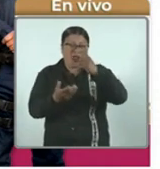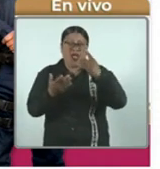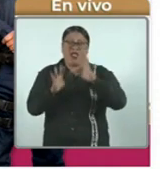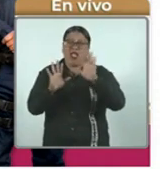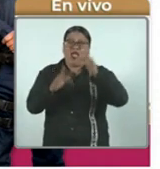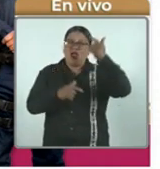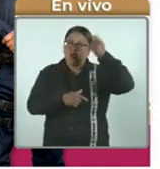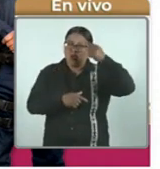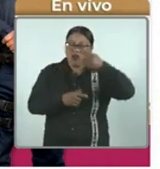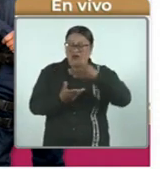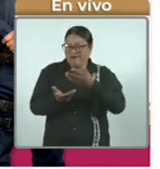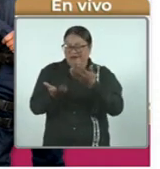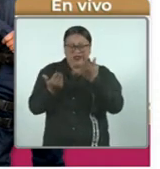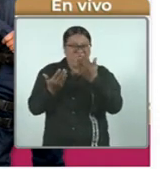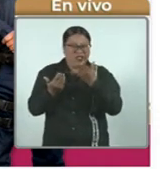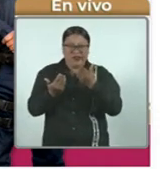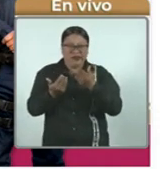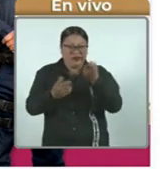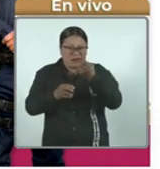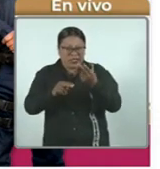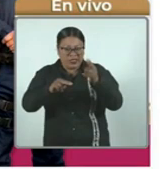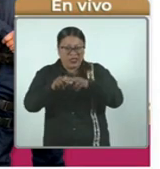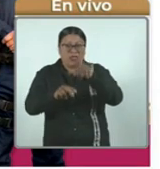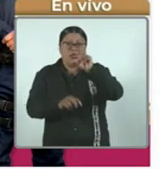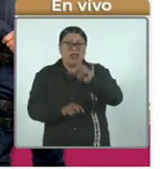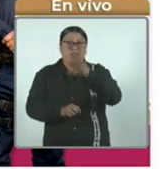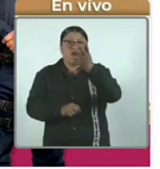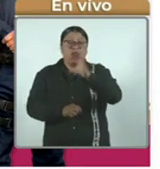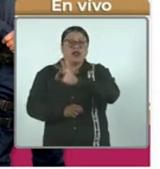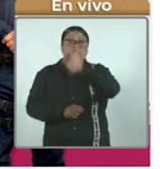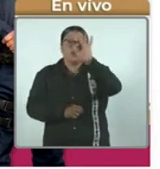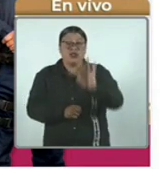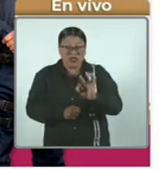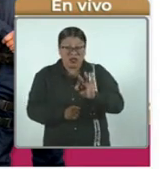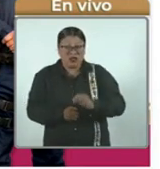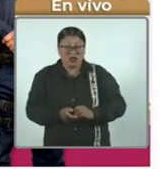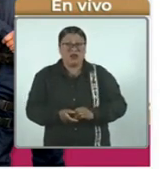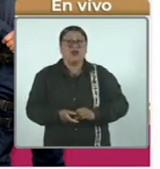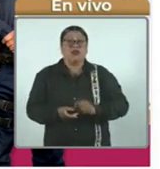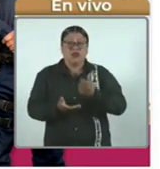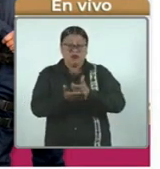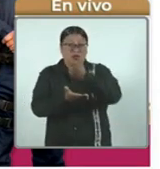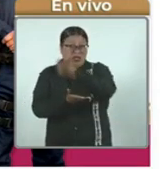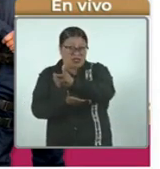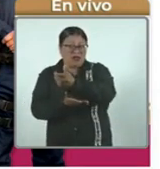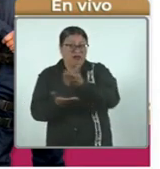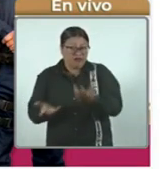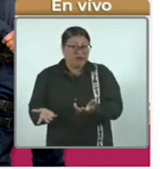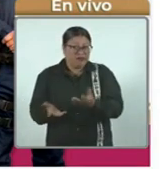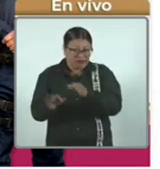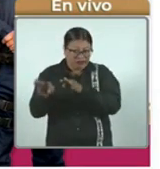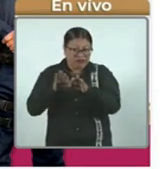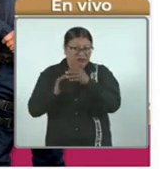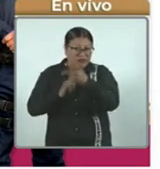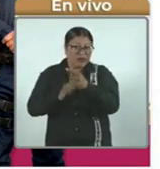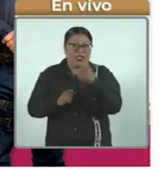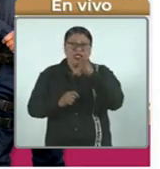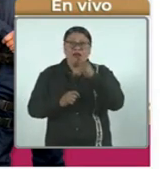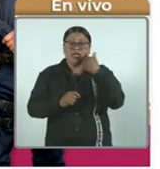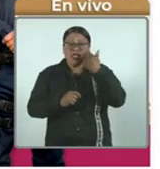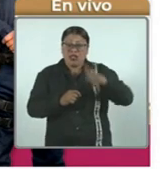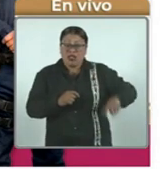pensión. Pero se les aumentó en un 34% el salario digno, y el señor gobernador cada año quiere